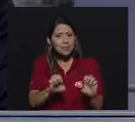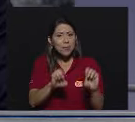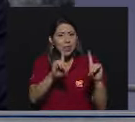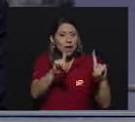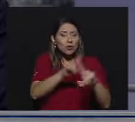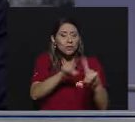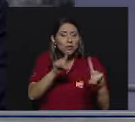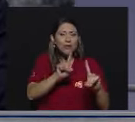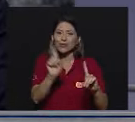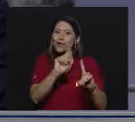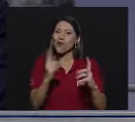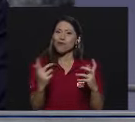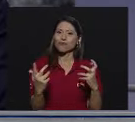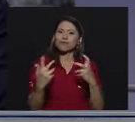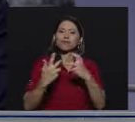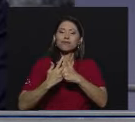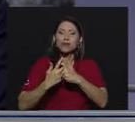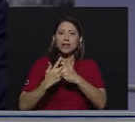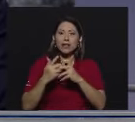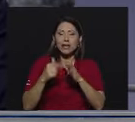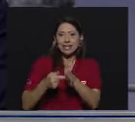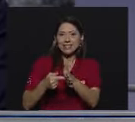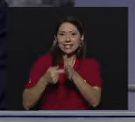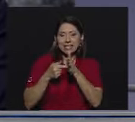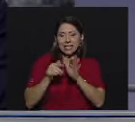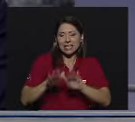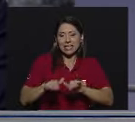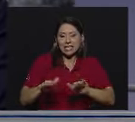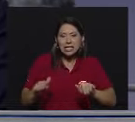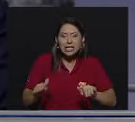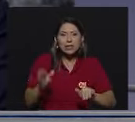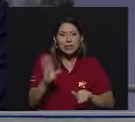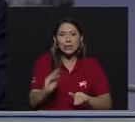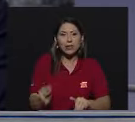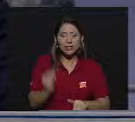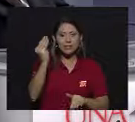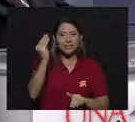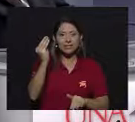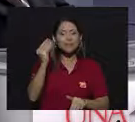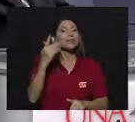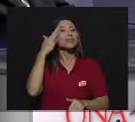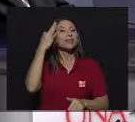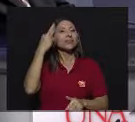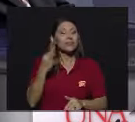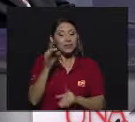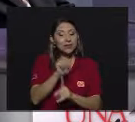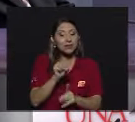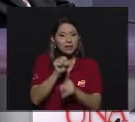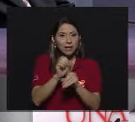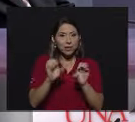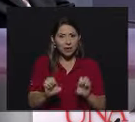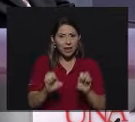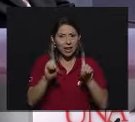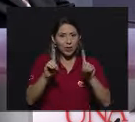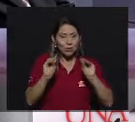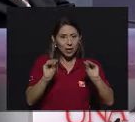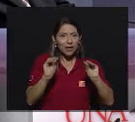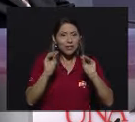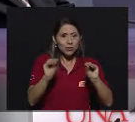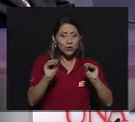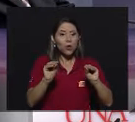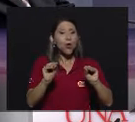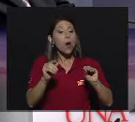ritmo de lo que exigen los niños, los adolescentes, ¿verdad? Sí. Entonces, sí creo que el estado de la educación